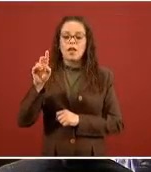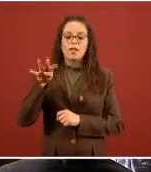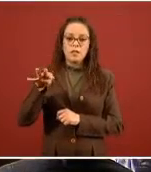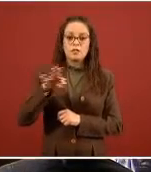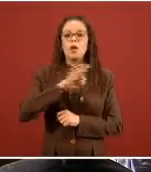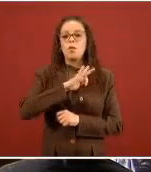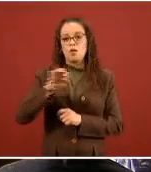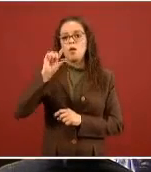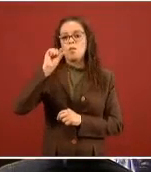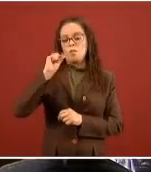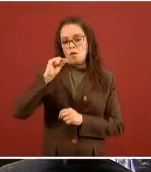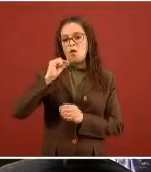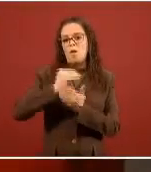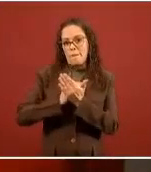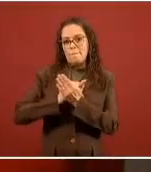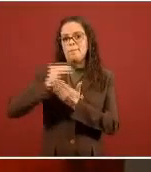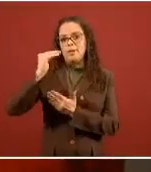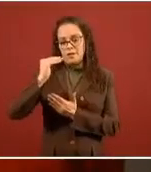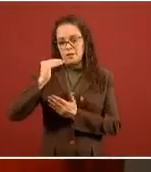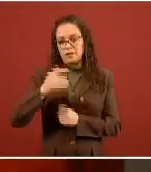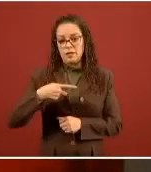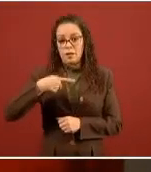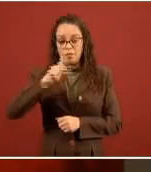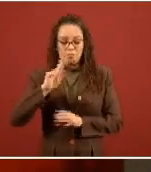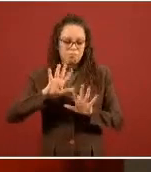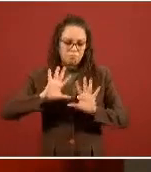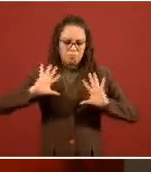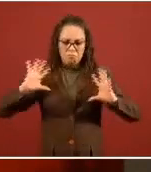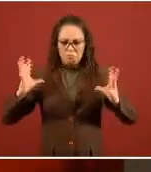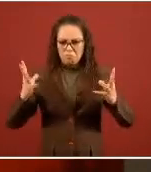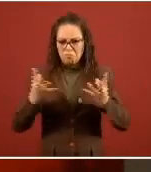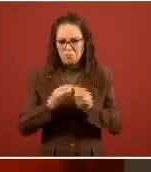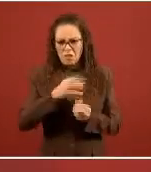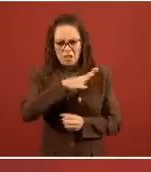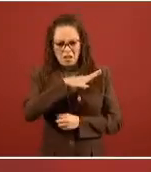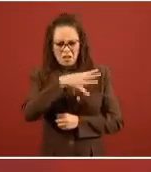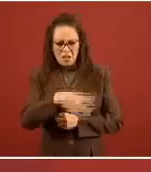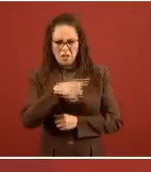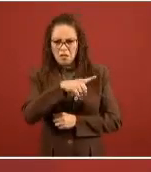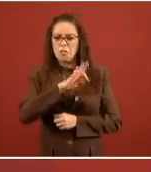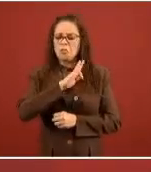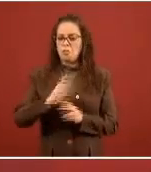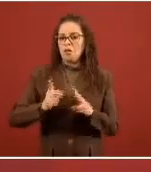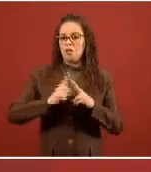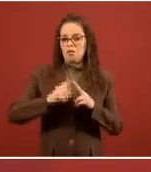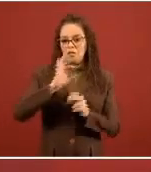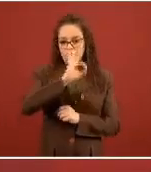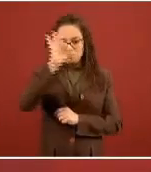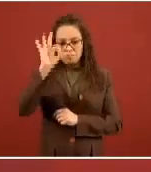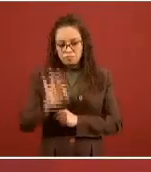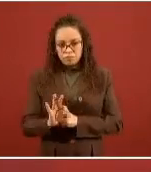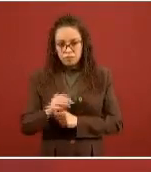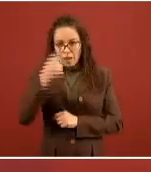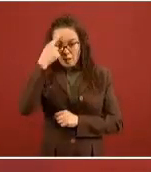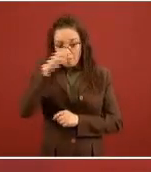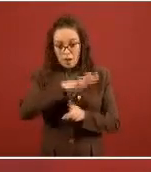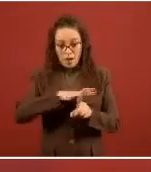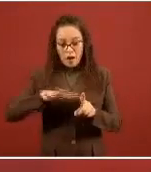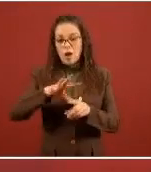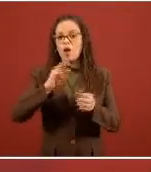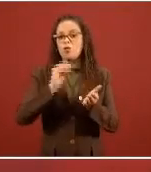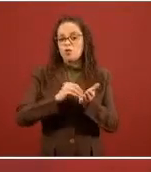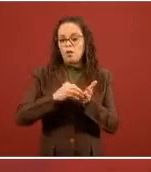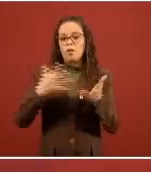como digamos un dato general como tal, pudiera sí aplicarse este porcentaje a los que aún son sospechosos